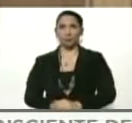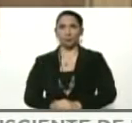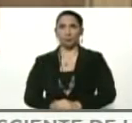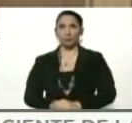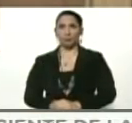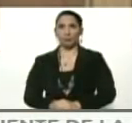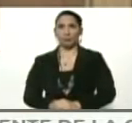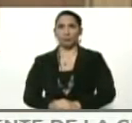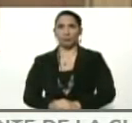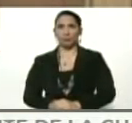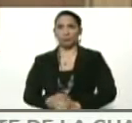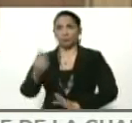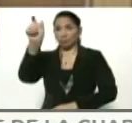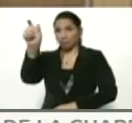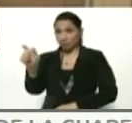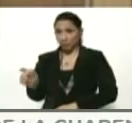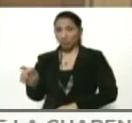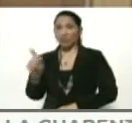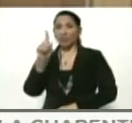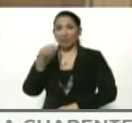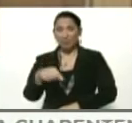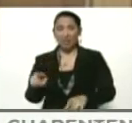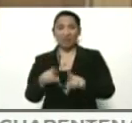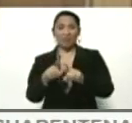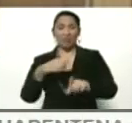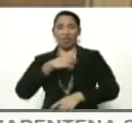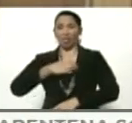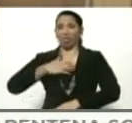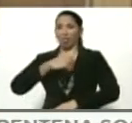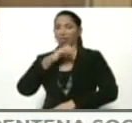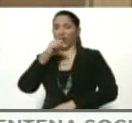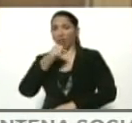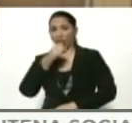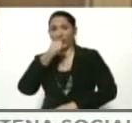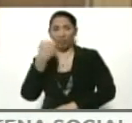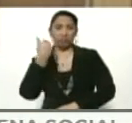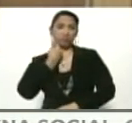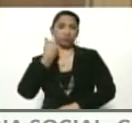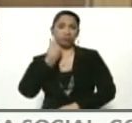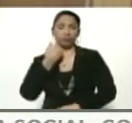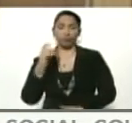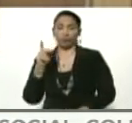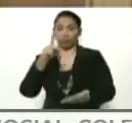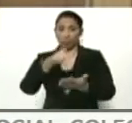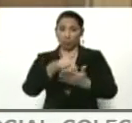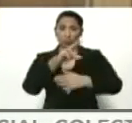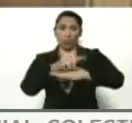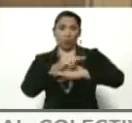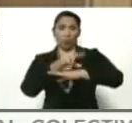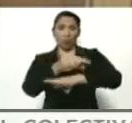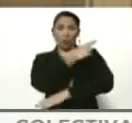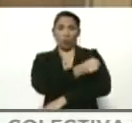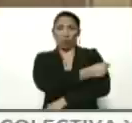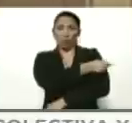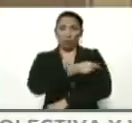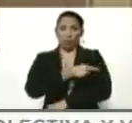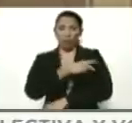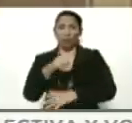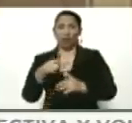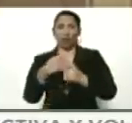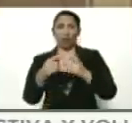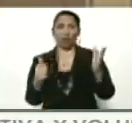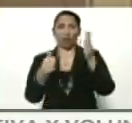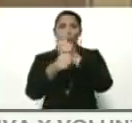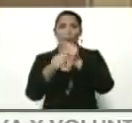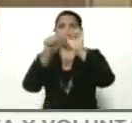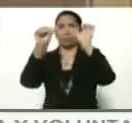Este caso igual presentó síntomas de tos, fiebre, acude a la consulta y lo capta el